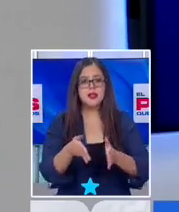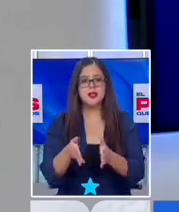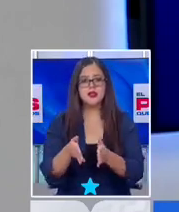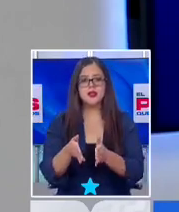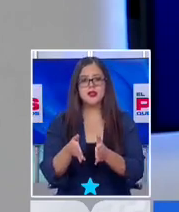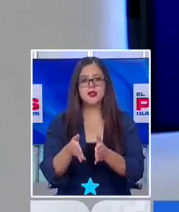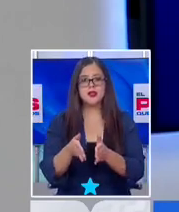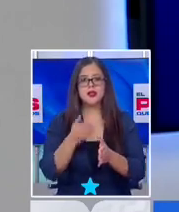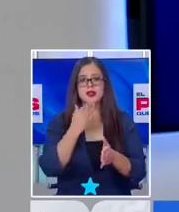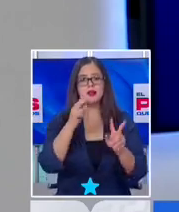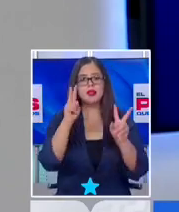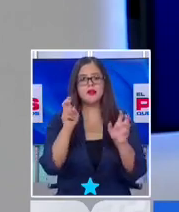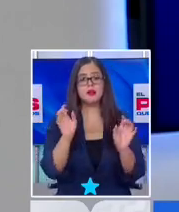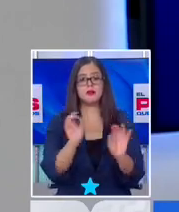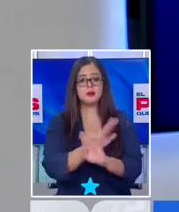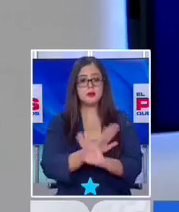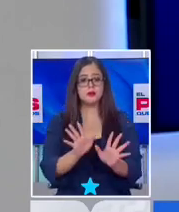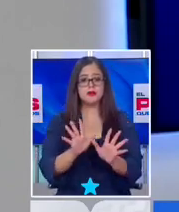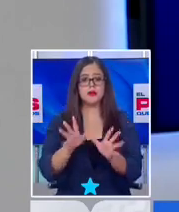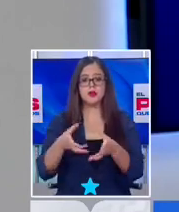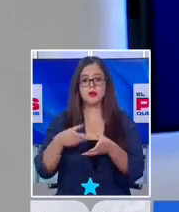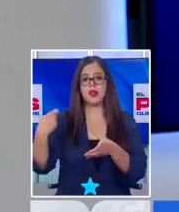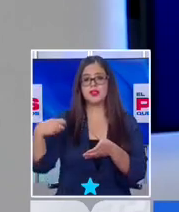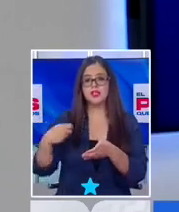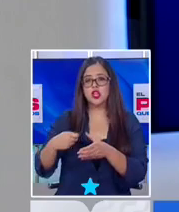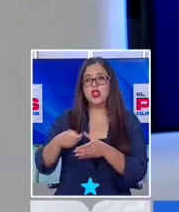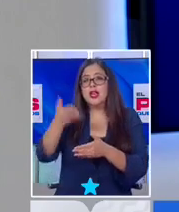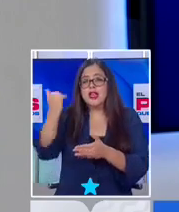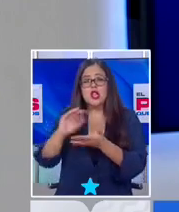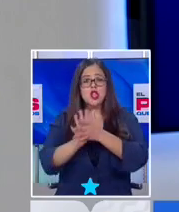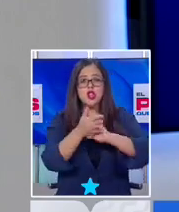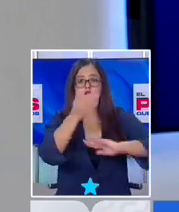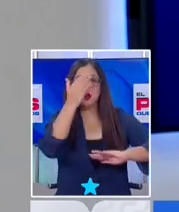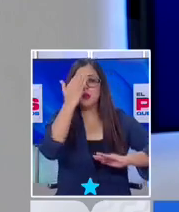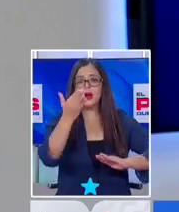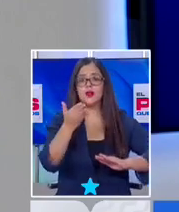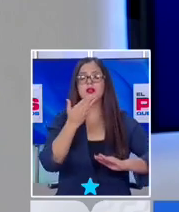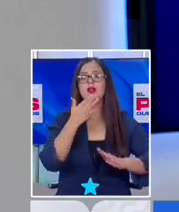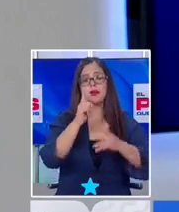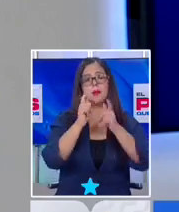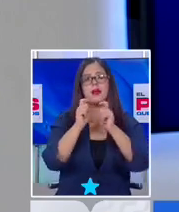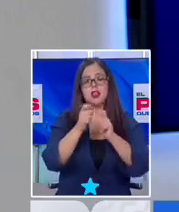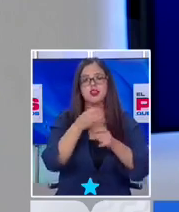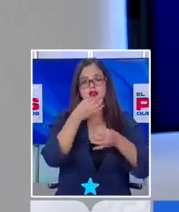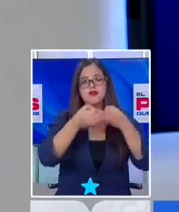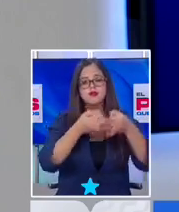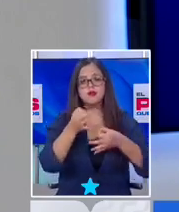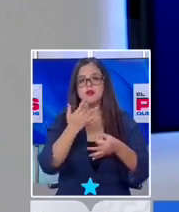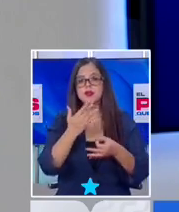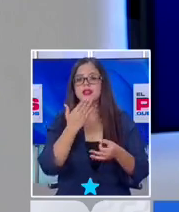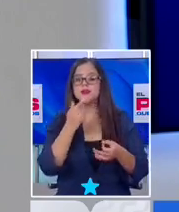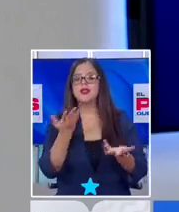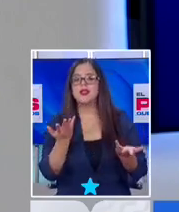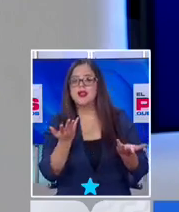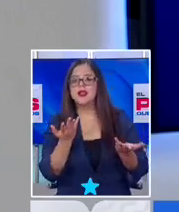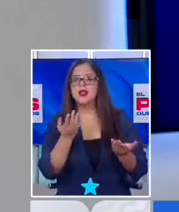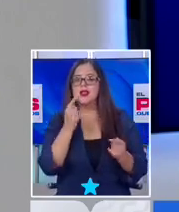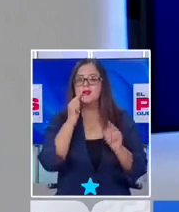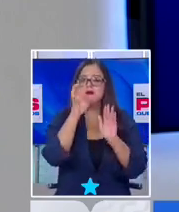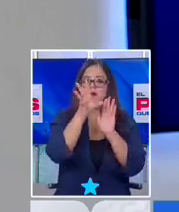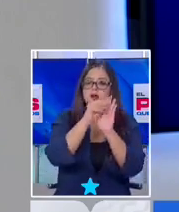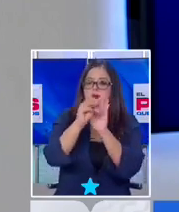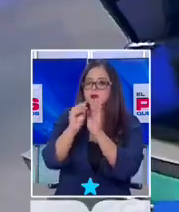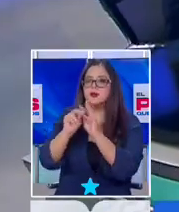el tema de decir fin al senado de todo que todo era malo creo que también es peligroso porque hay que ir también rescatando los